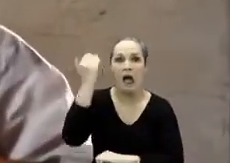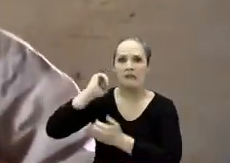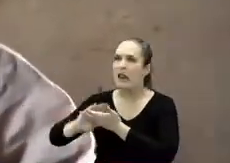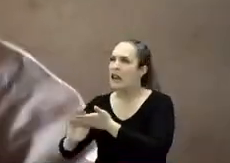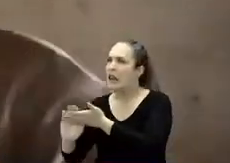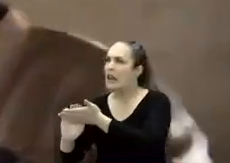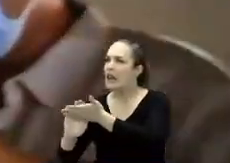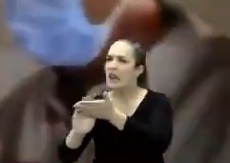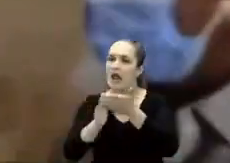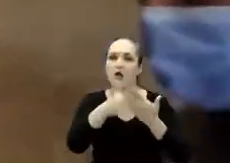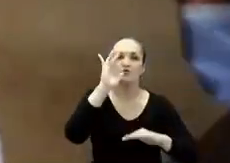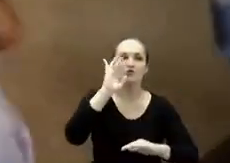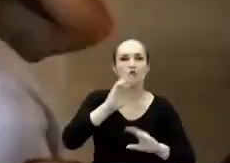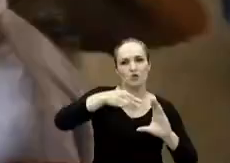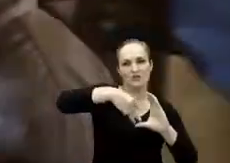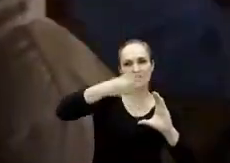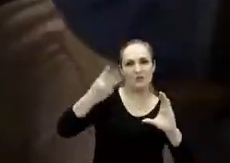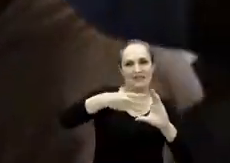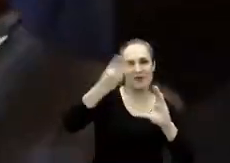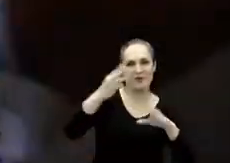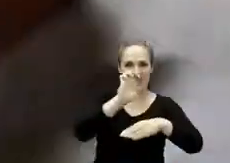la Superintendencia de Salud.